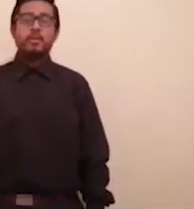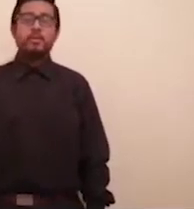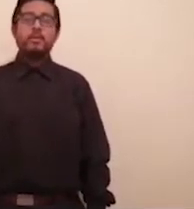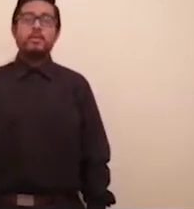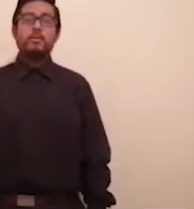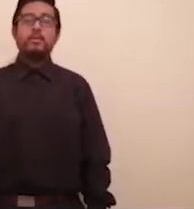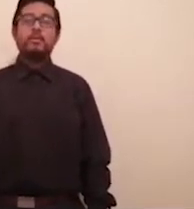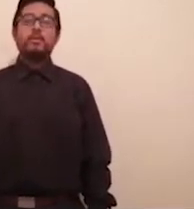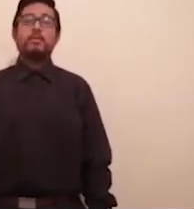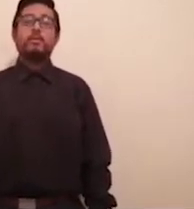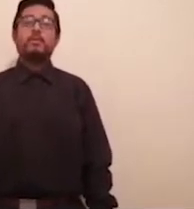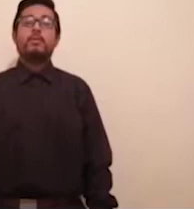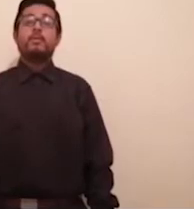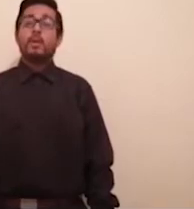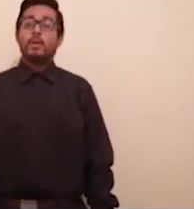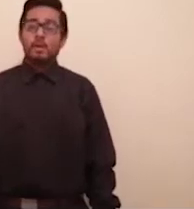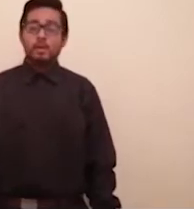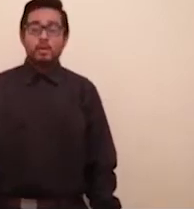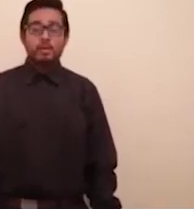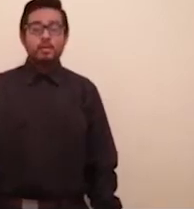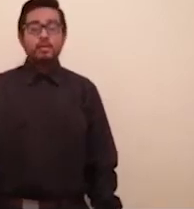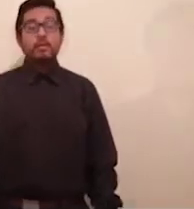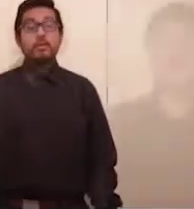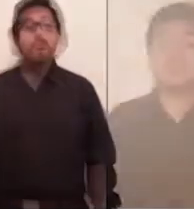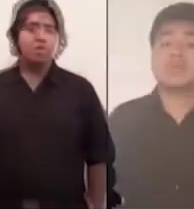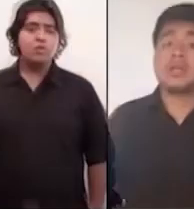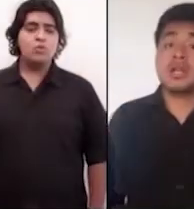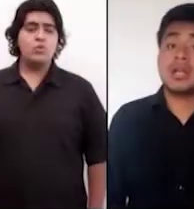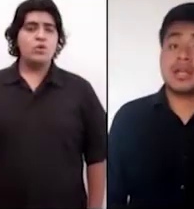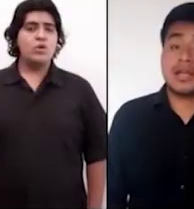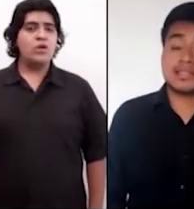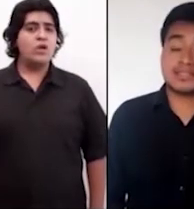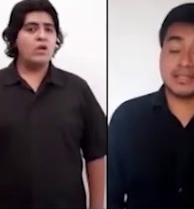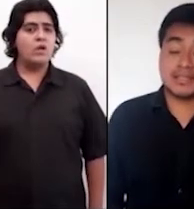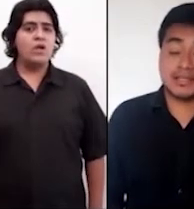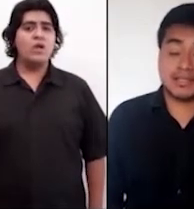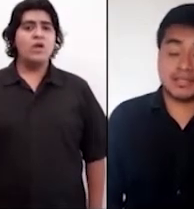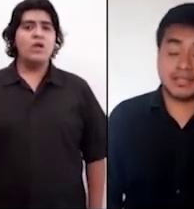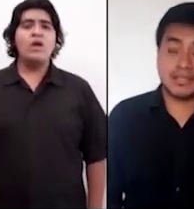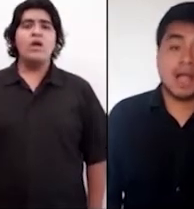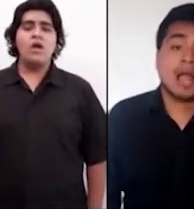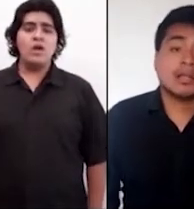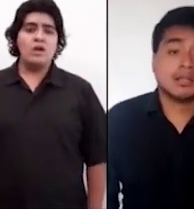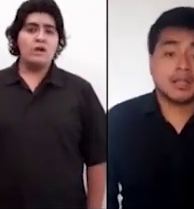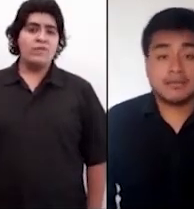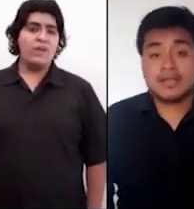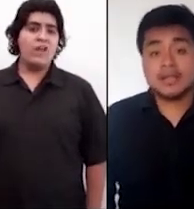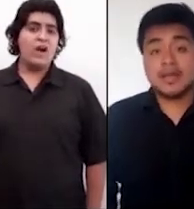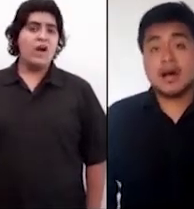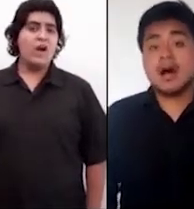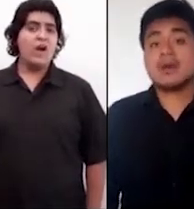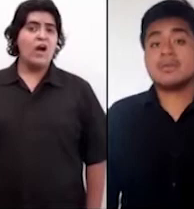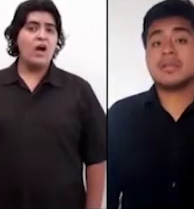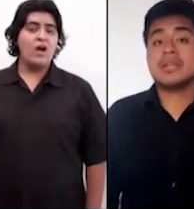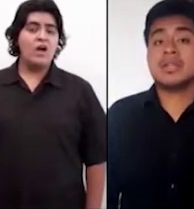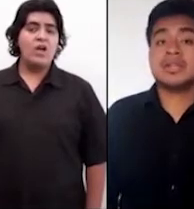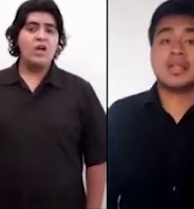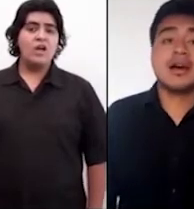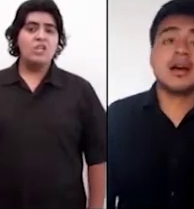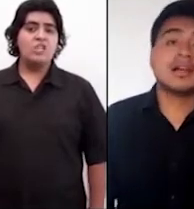de mí tú eres el vino